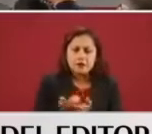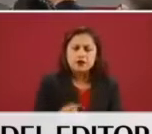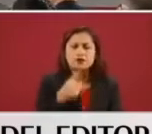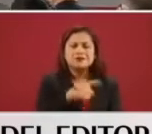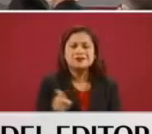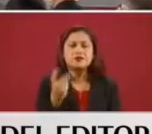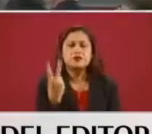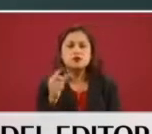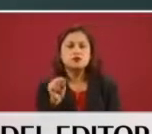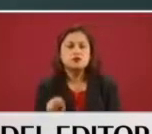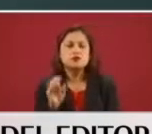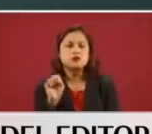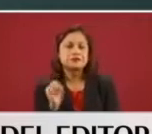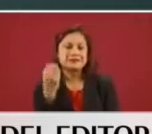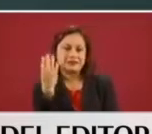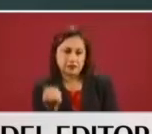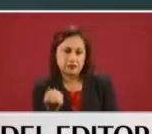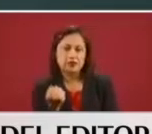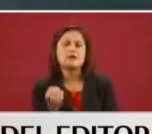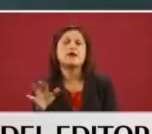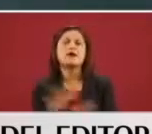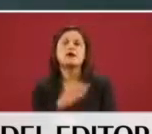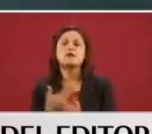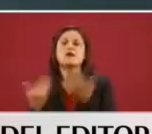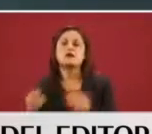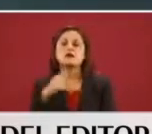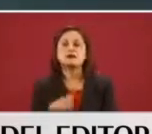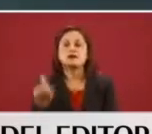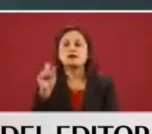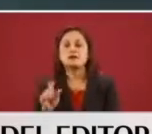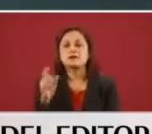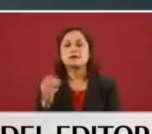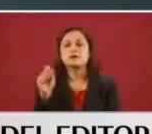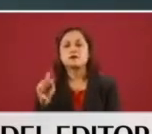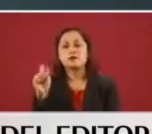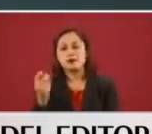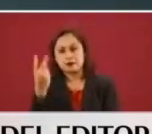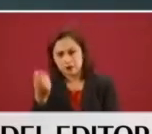102.69 pesos a 123.22 pesos al día,